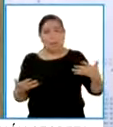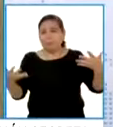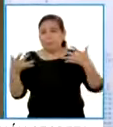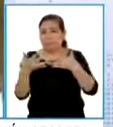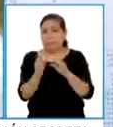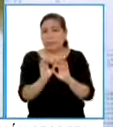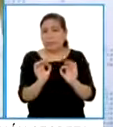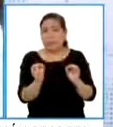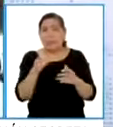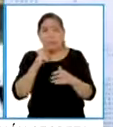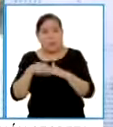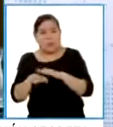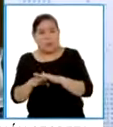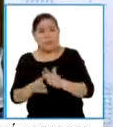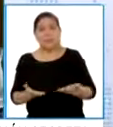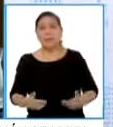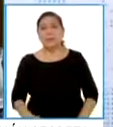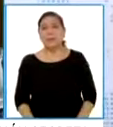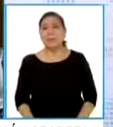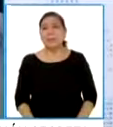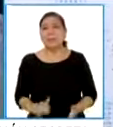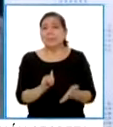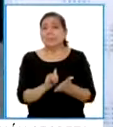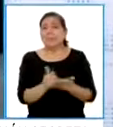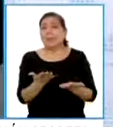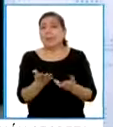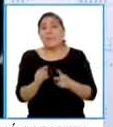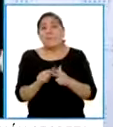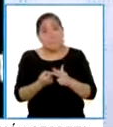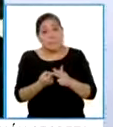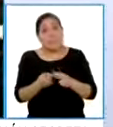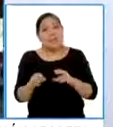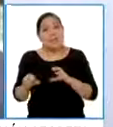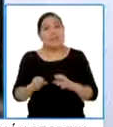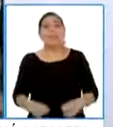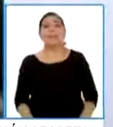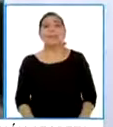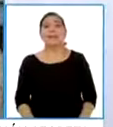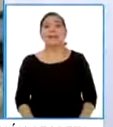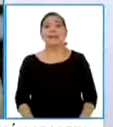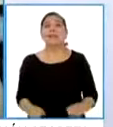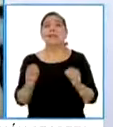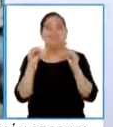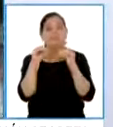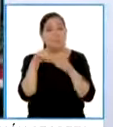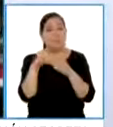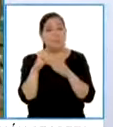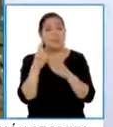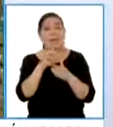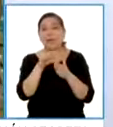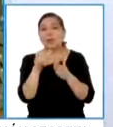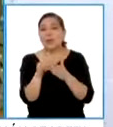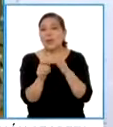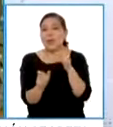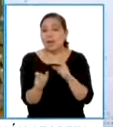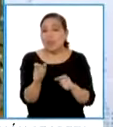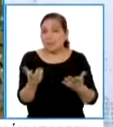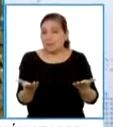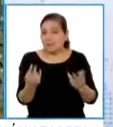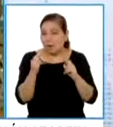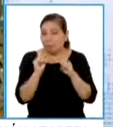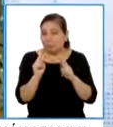articulados, filtrados e integrados. De modo que hay que empezar a construirlos y tienen que publicarse para que toda la ciudadanía pueda